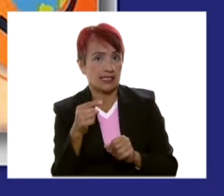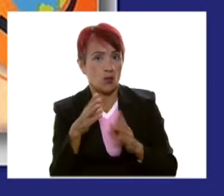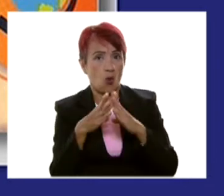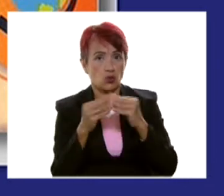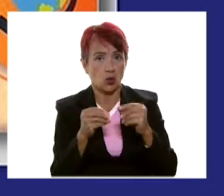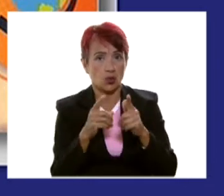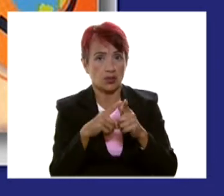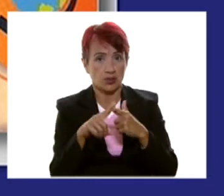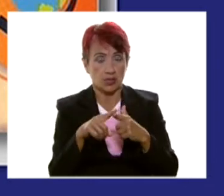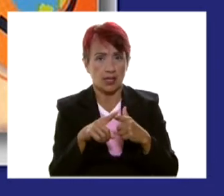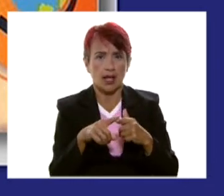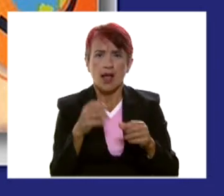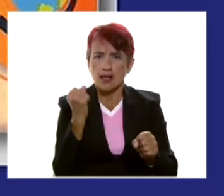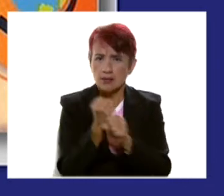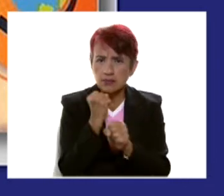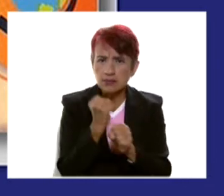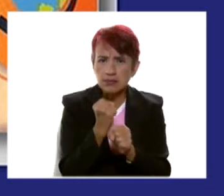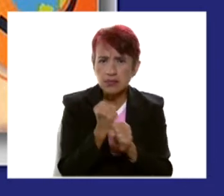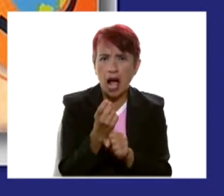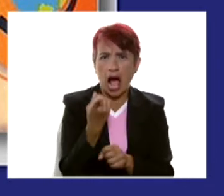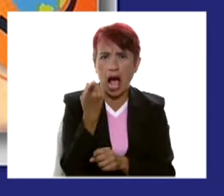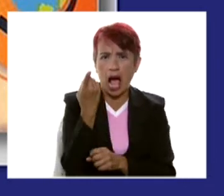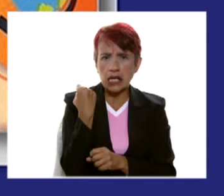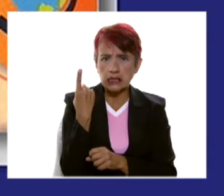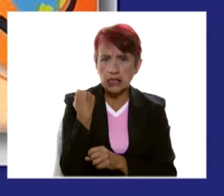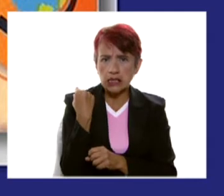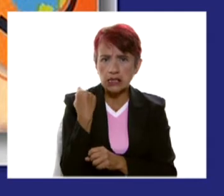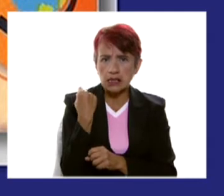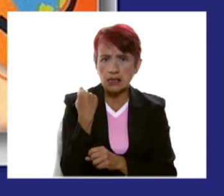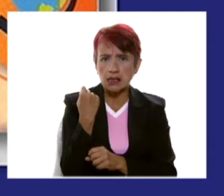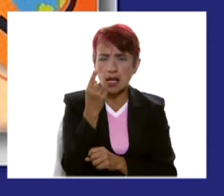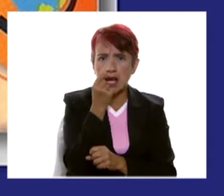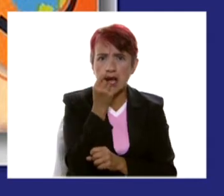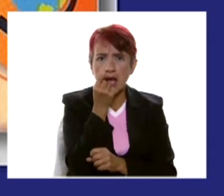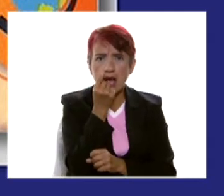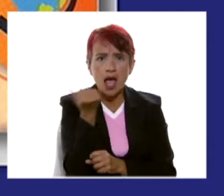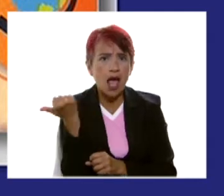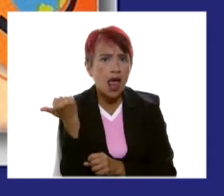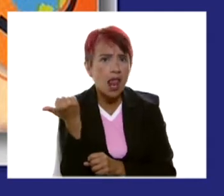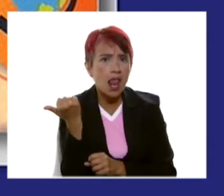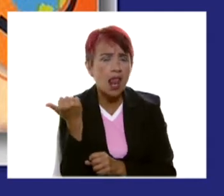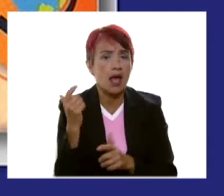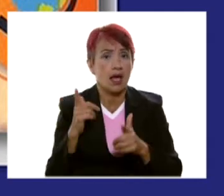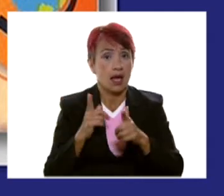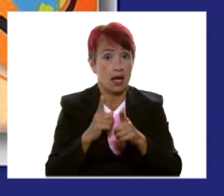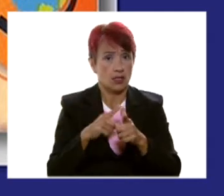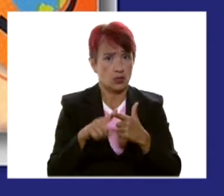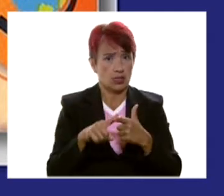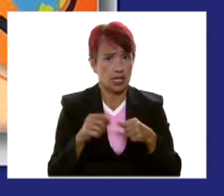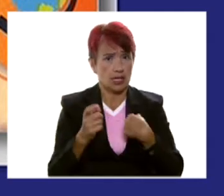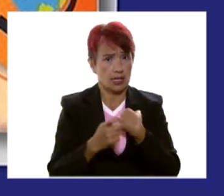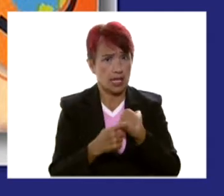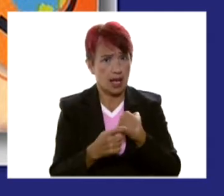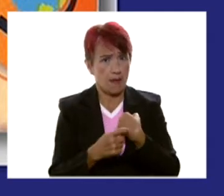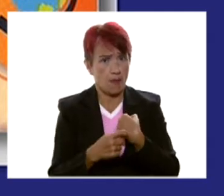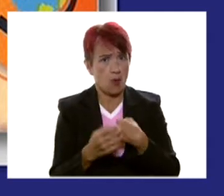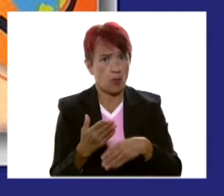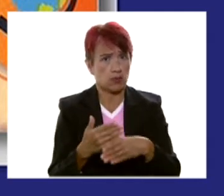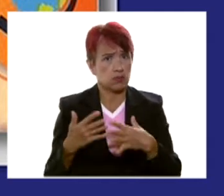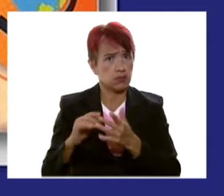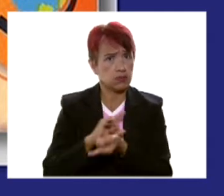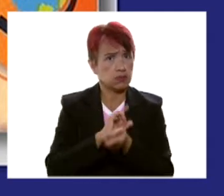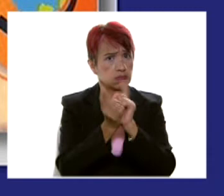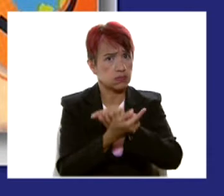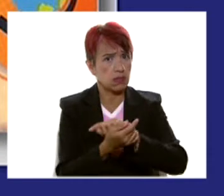¿Estaba Michael trabajando ayer? Entonces, este tiempo lo utilizamos para hacer referencia a